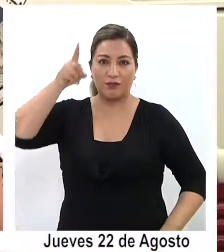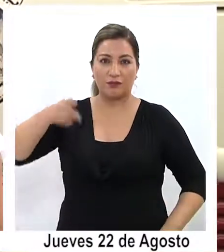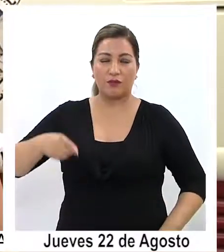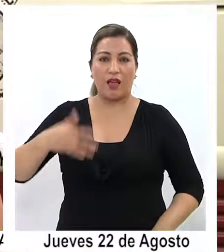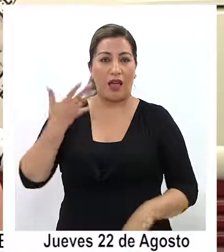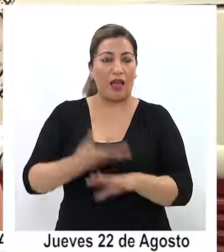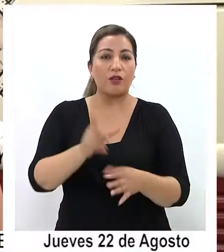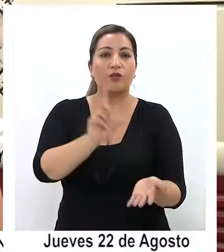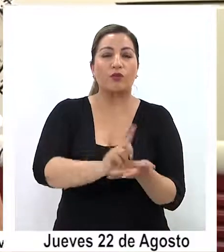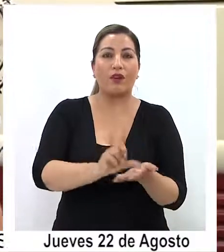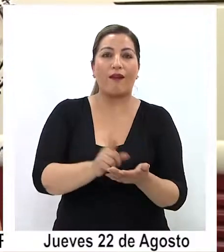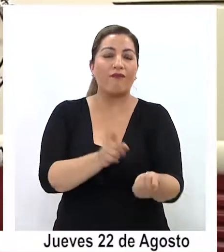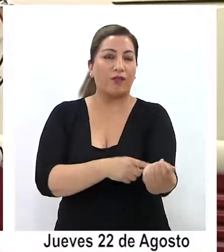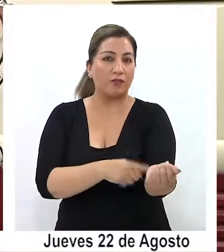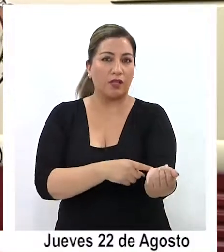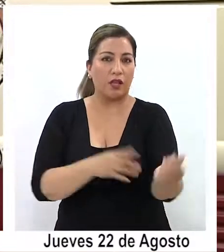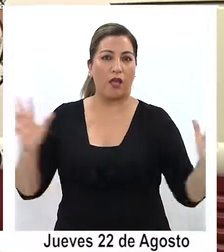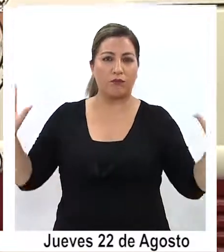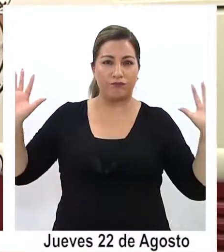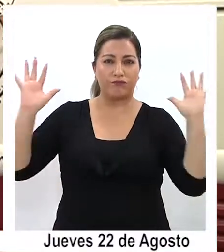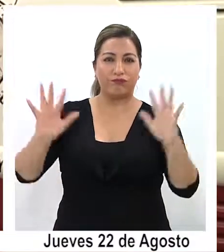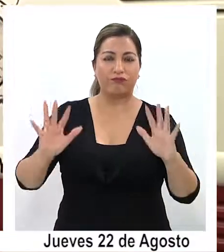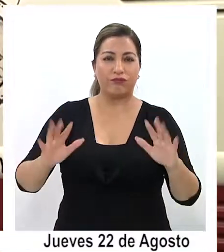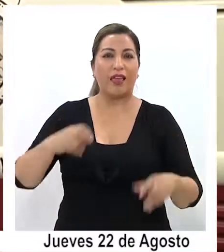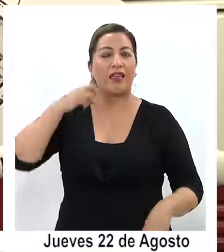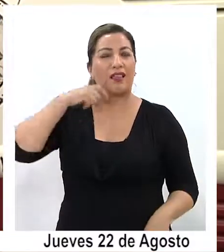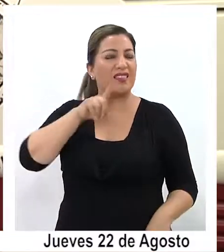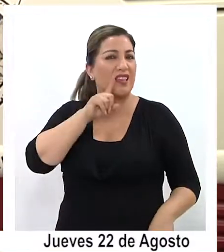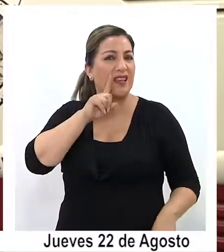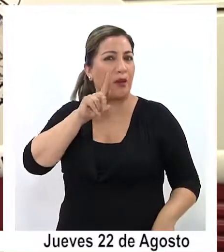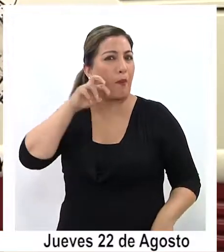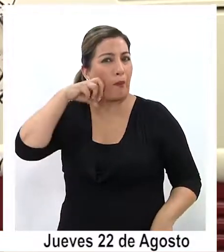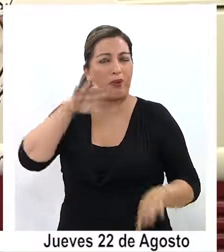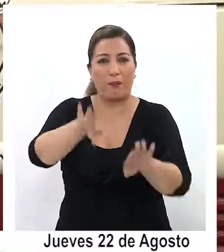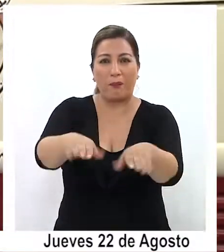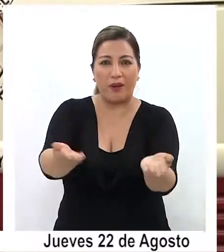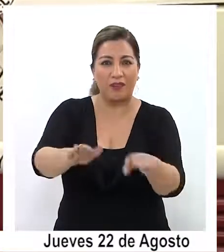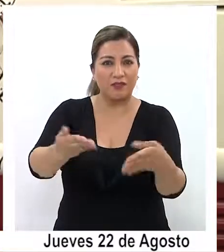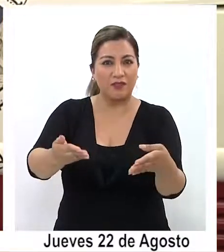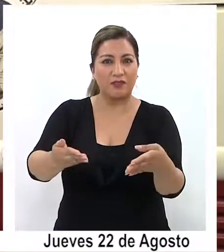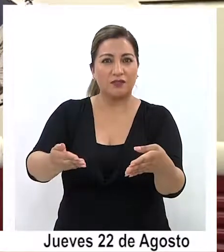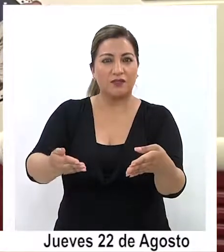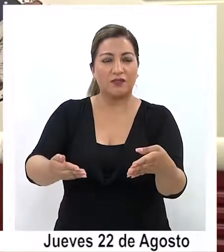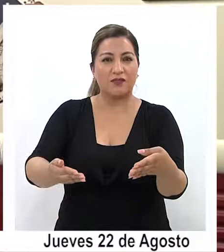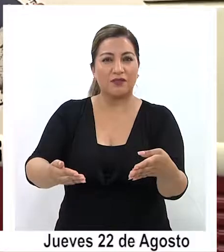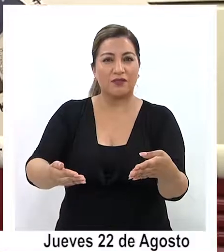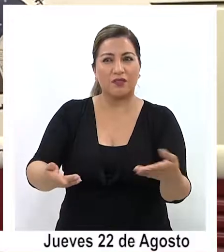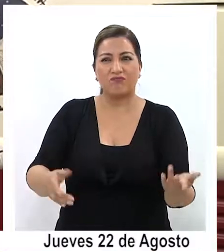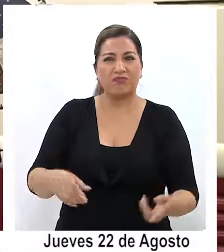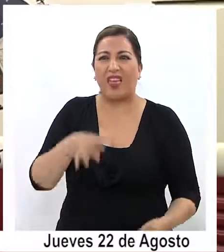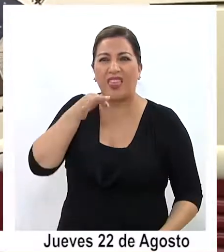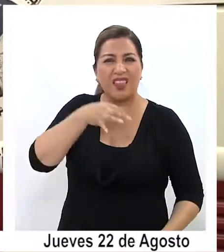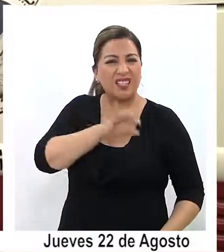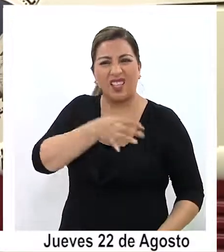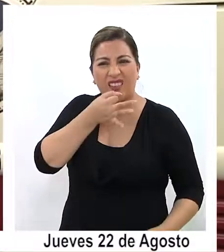ahí a espacios comunes para la familia, que tienen parrilleros, no sé cómo aquí le dicen, churrasqueras, creo, no sé.